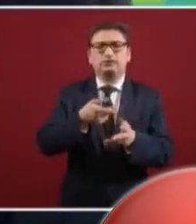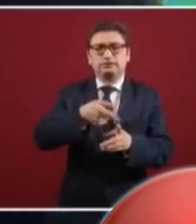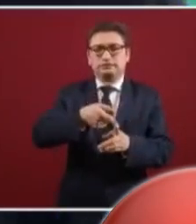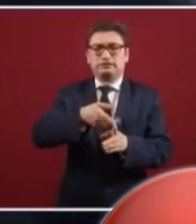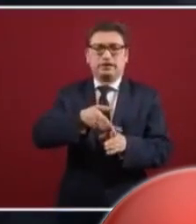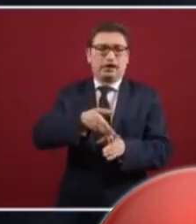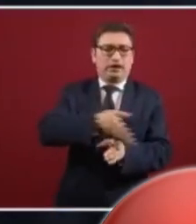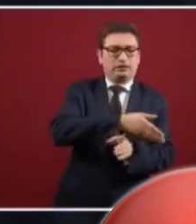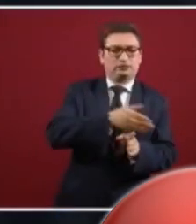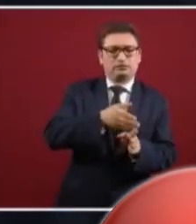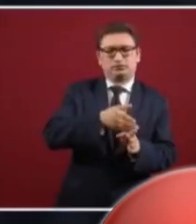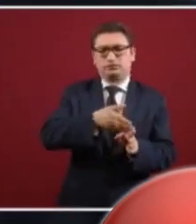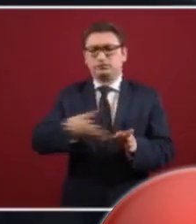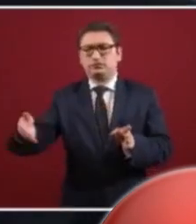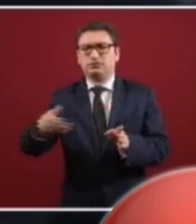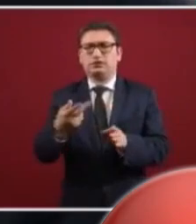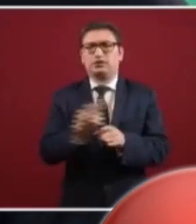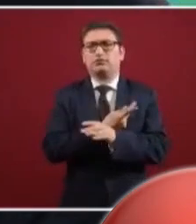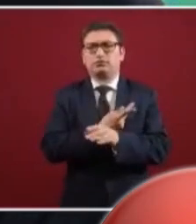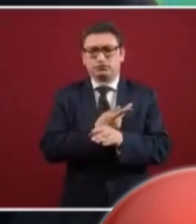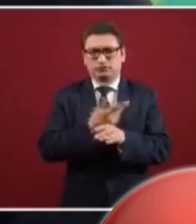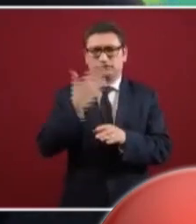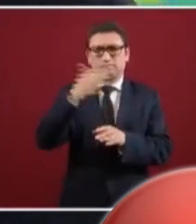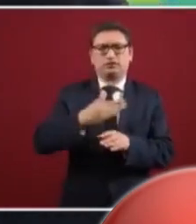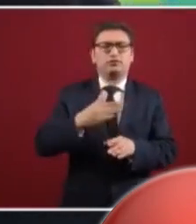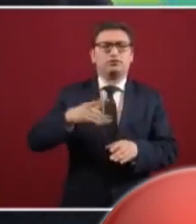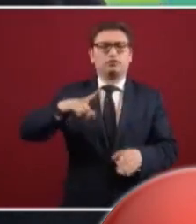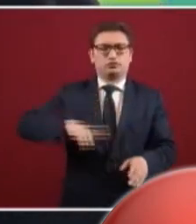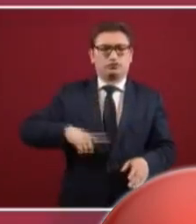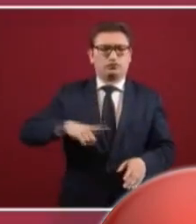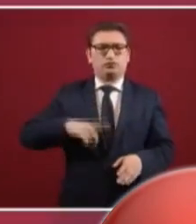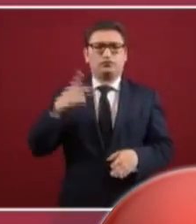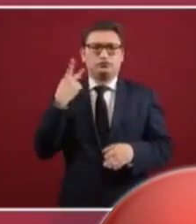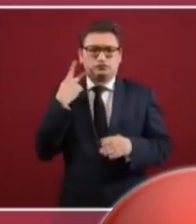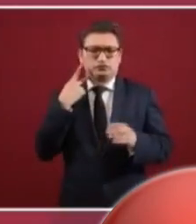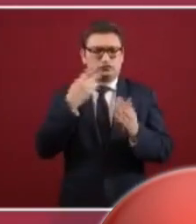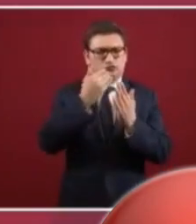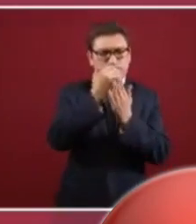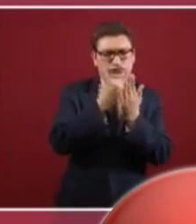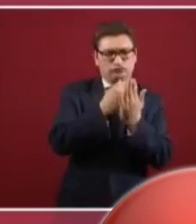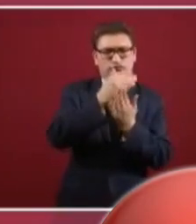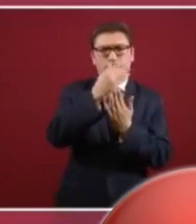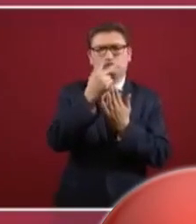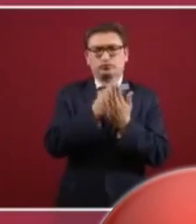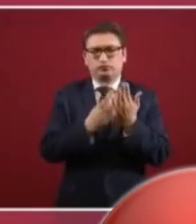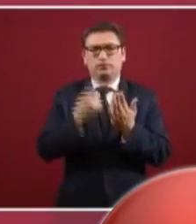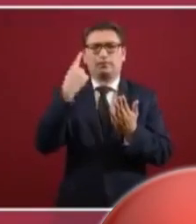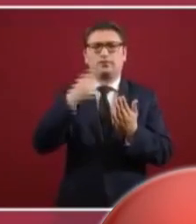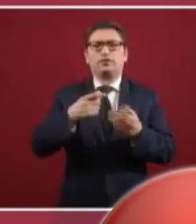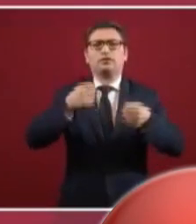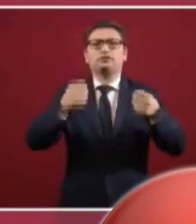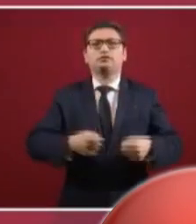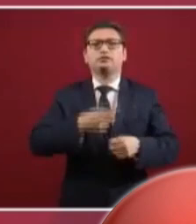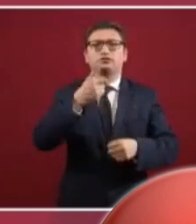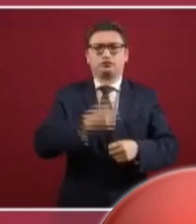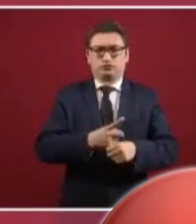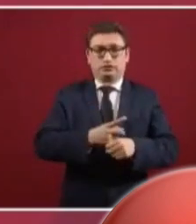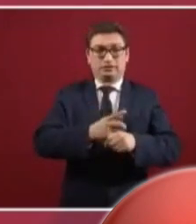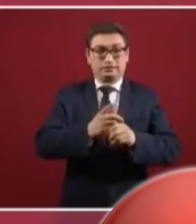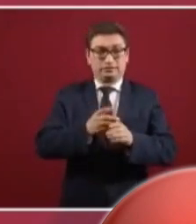después en la política de seguridad. Ya no es la